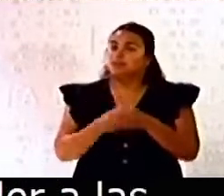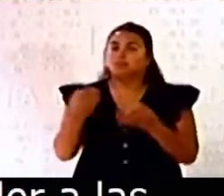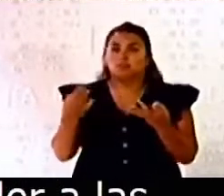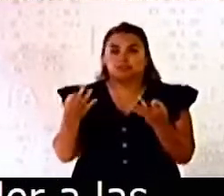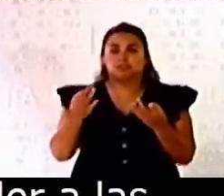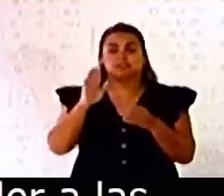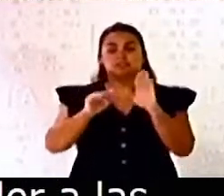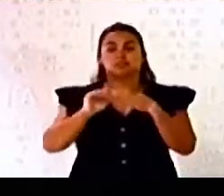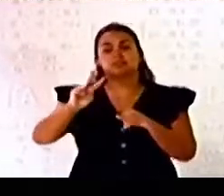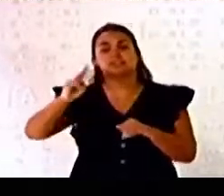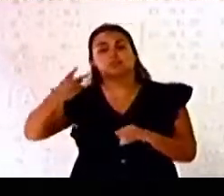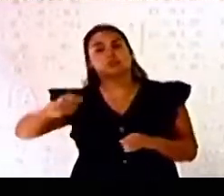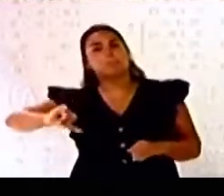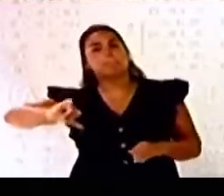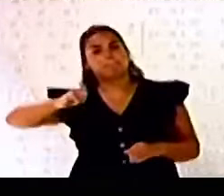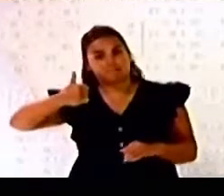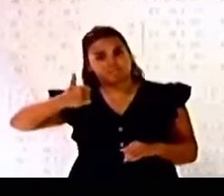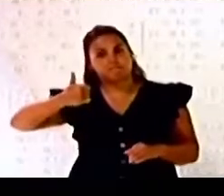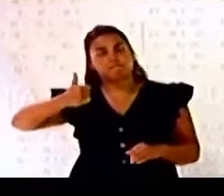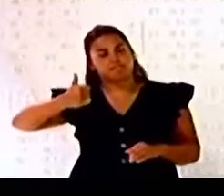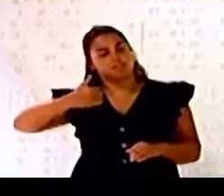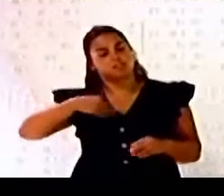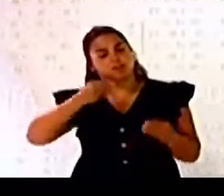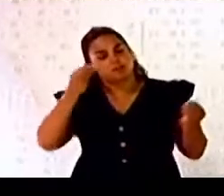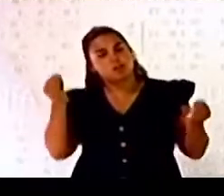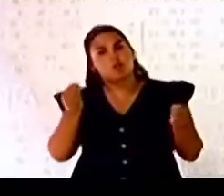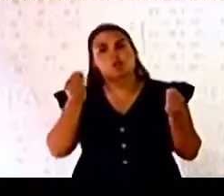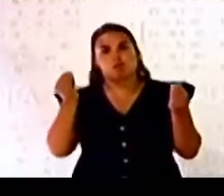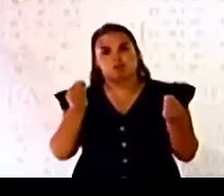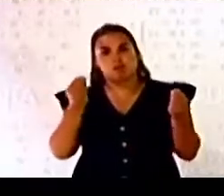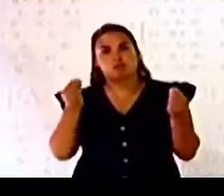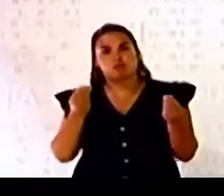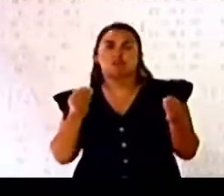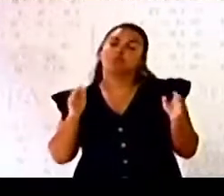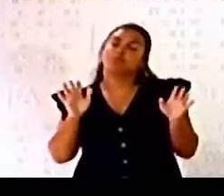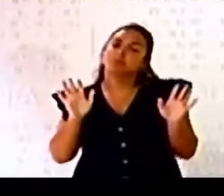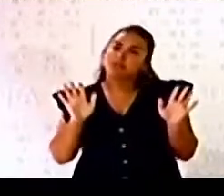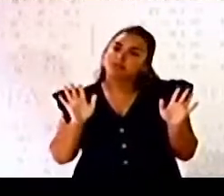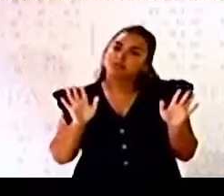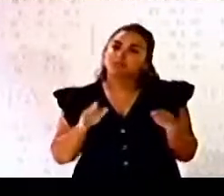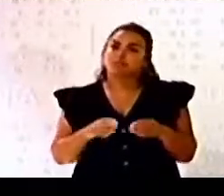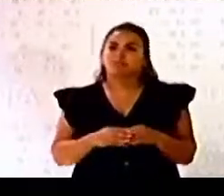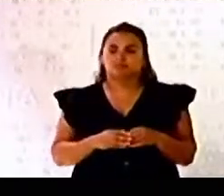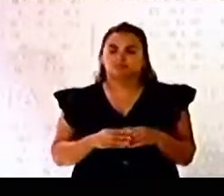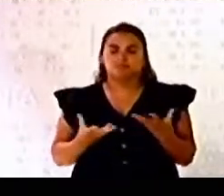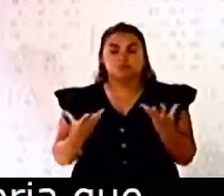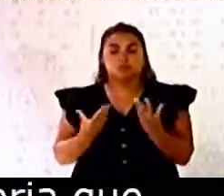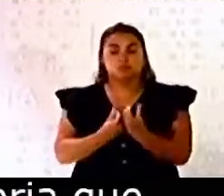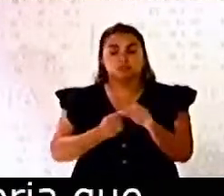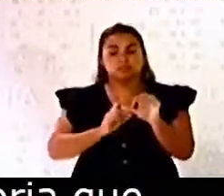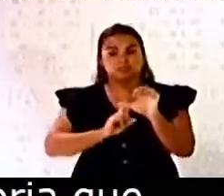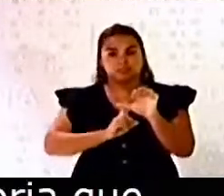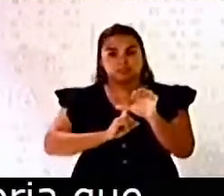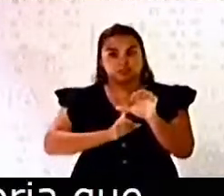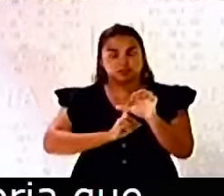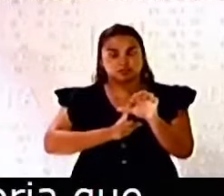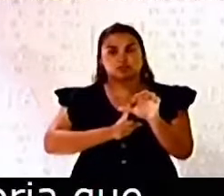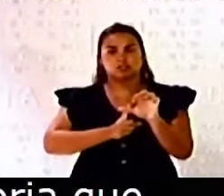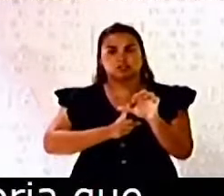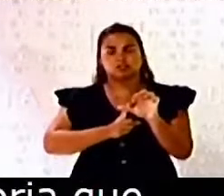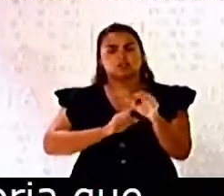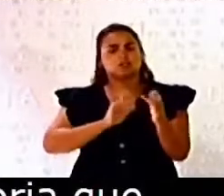segunda convocatoria que viene a mejorar la primera, pero aún así la Junta de Extremadura, en